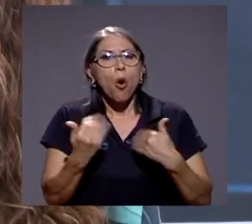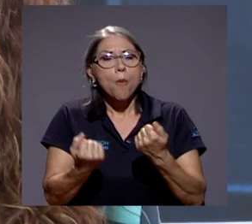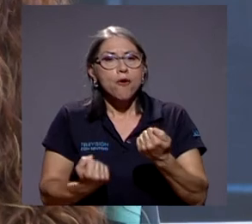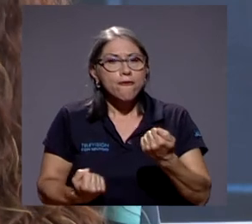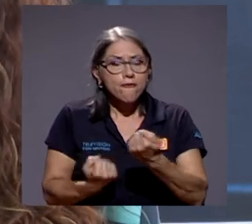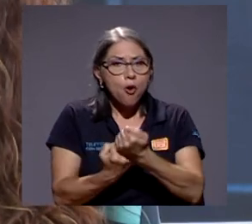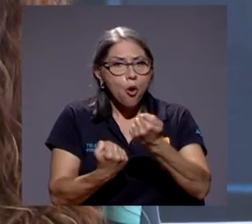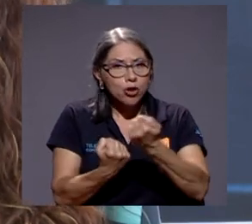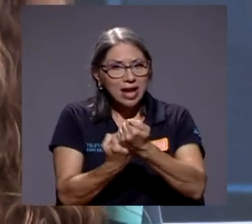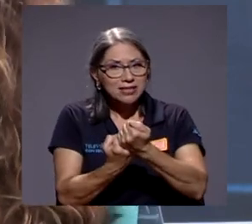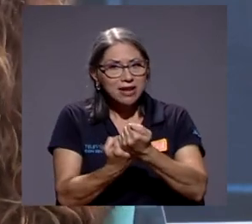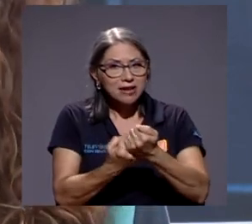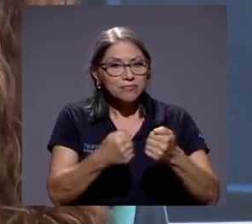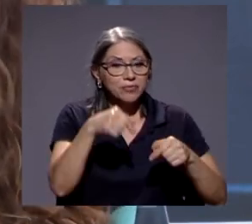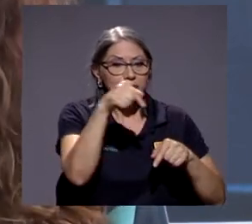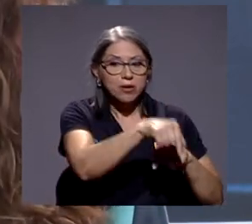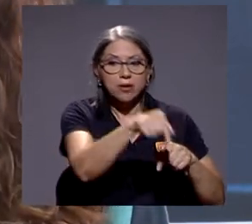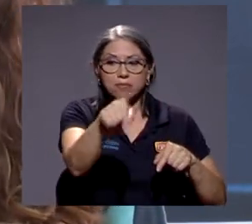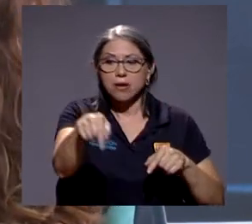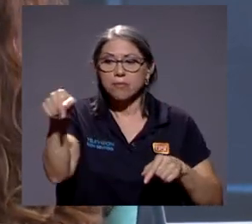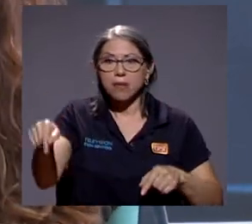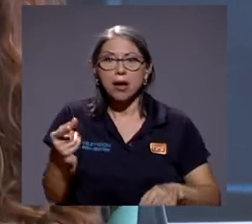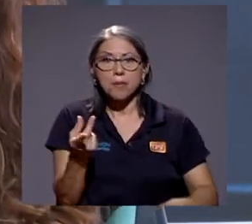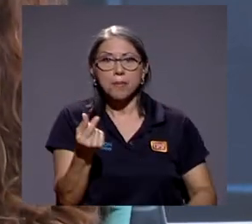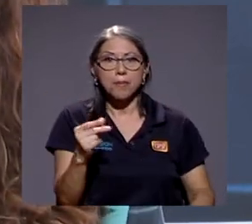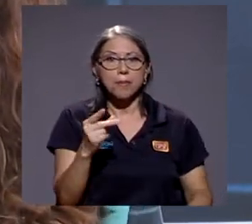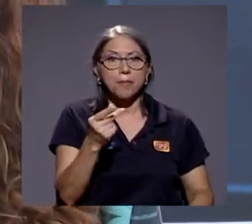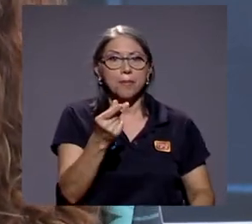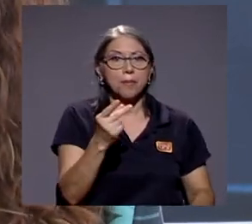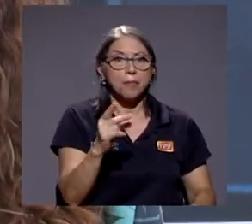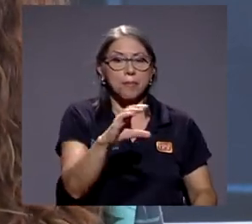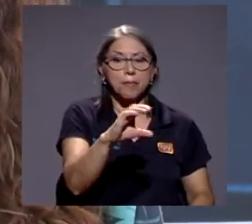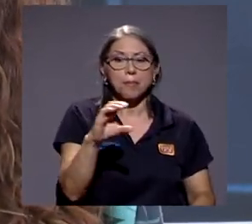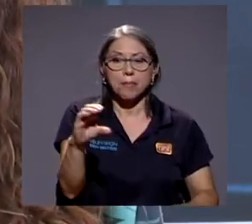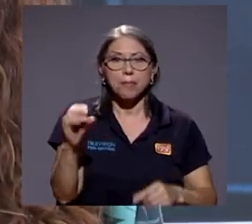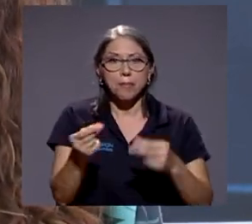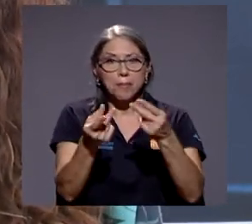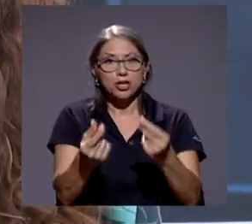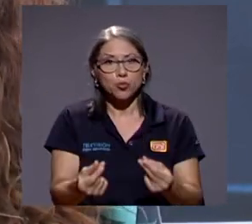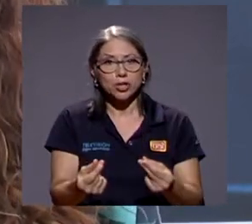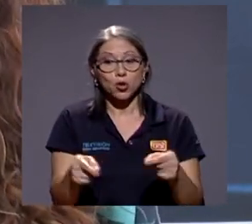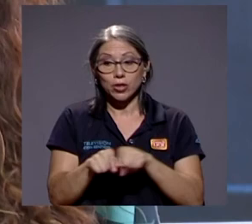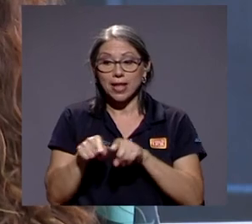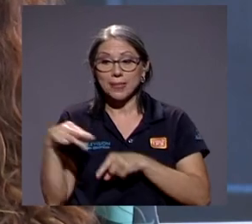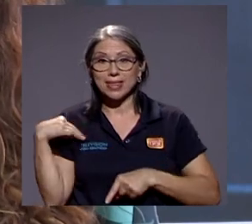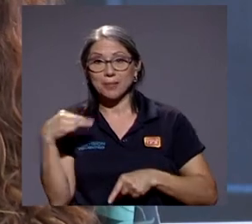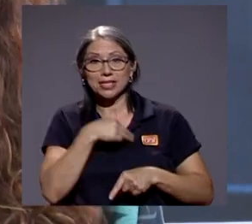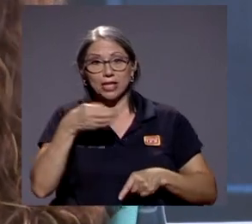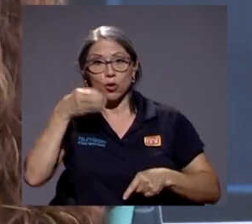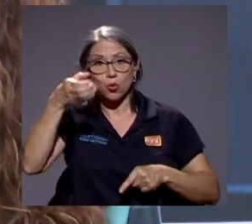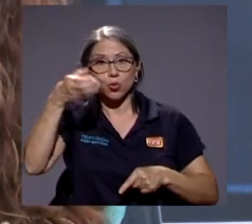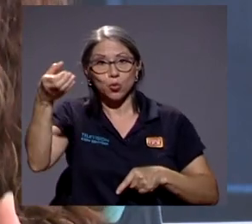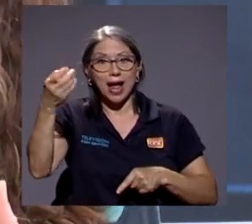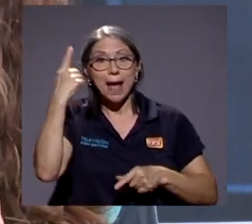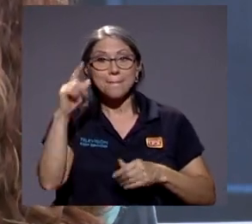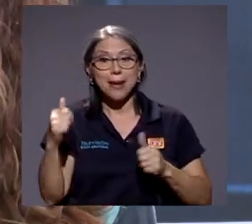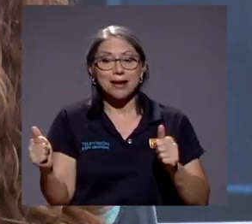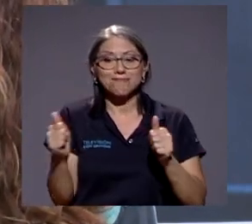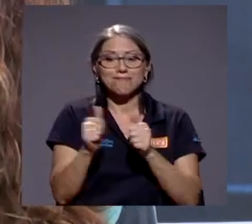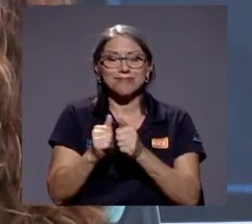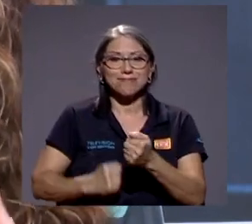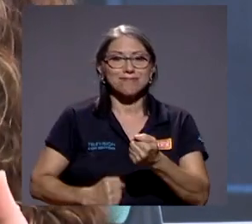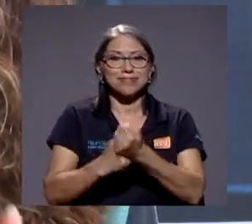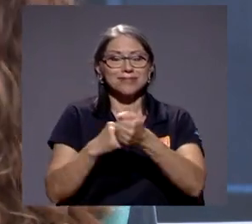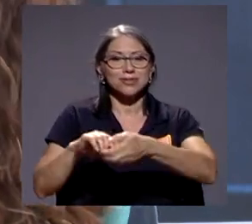ciertas instancias y sobre todo por supuesto al ministerio de cultura para que realmente haya un acompañamiento solidario creo que hemos logrado